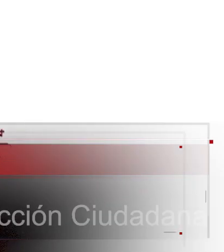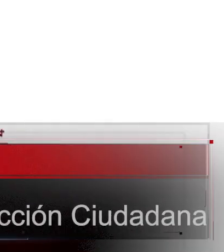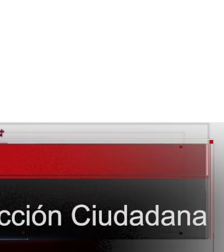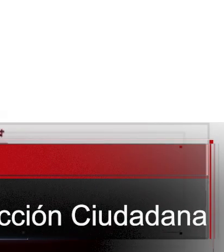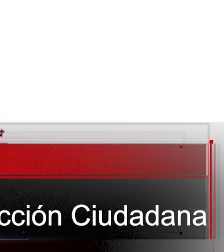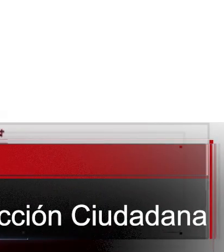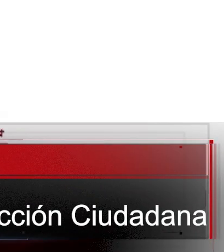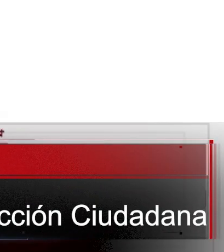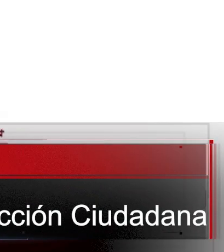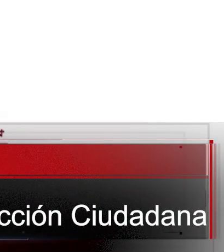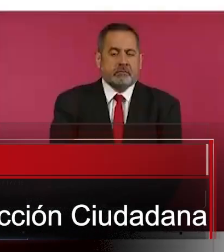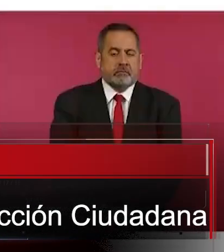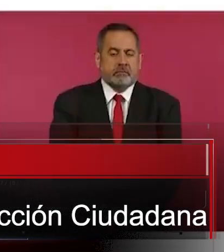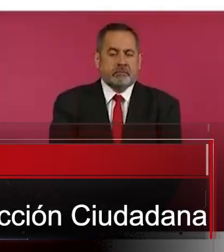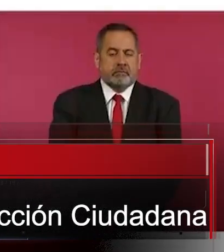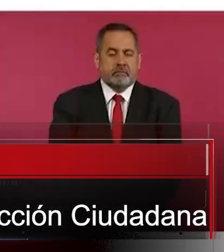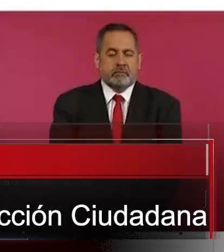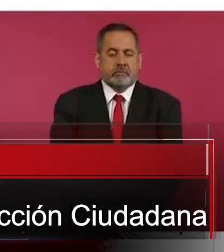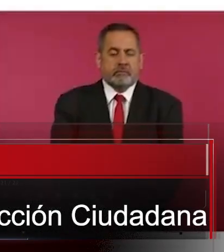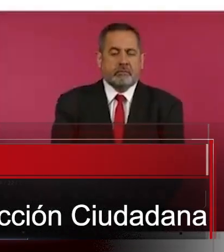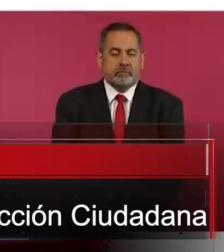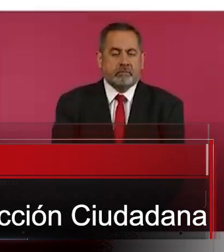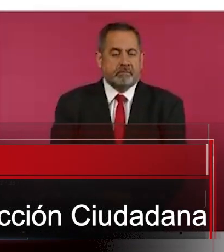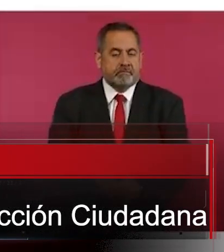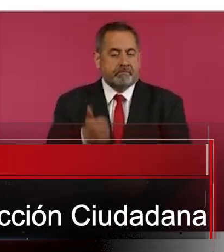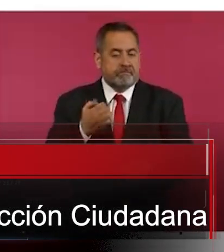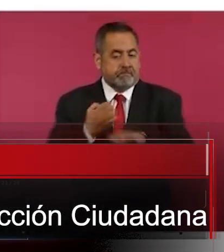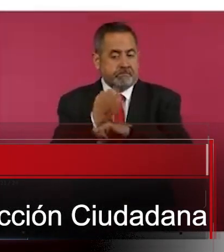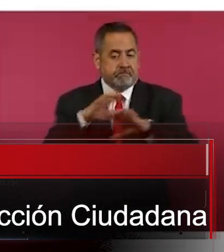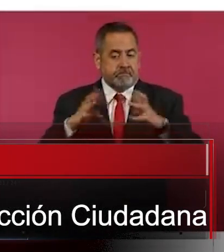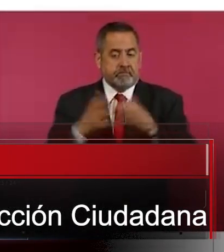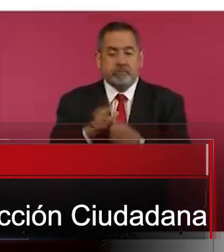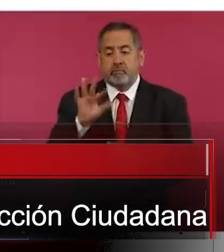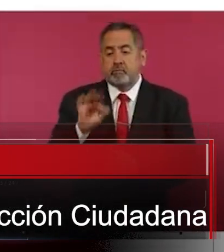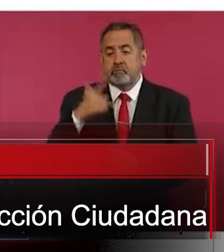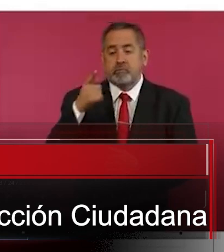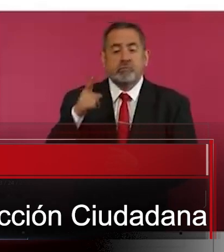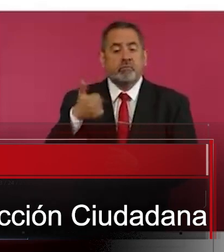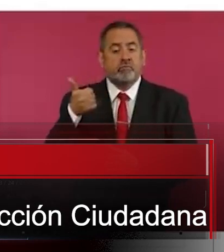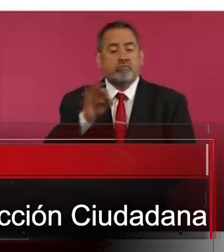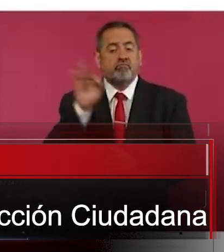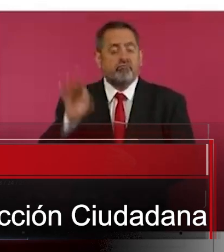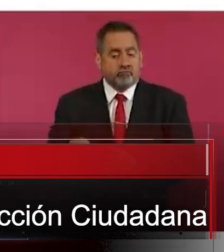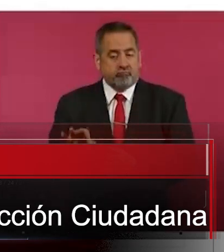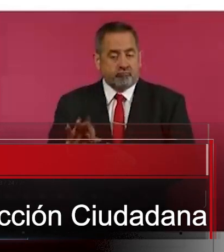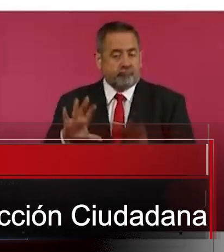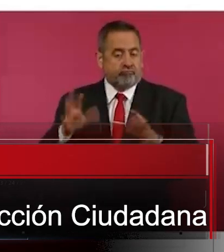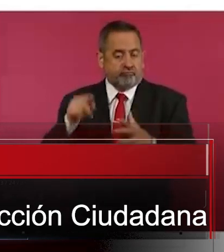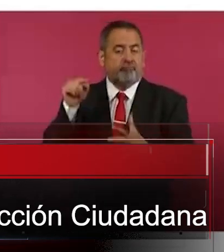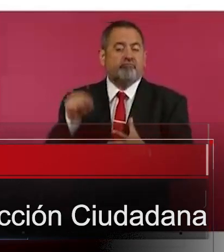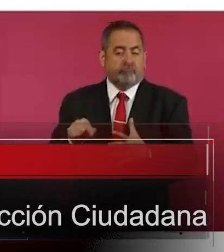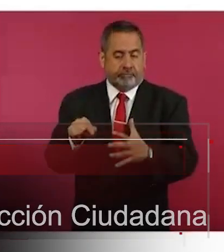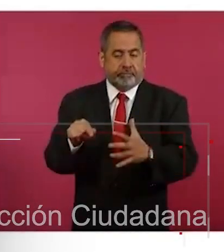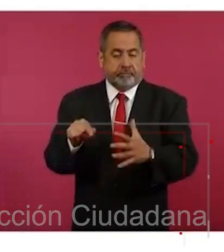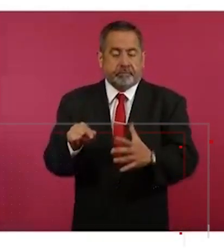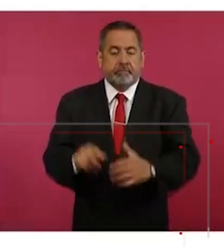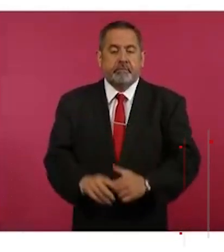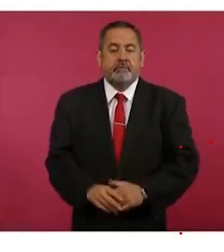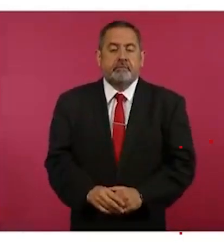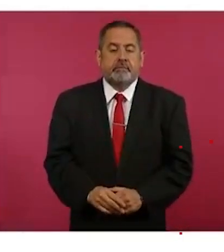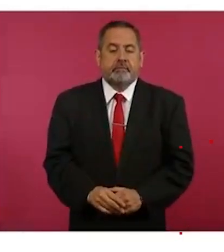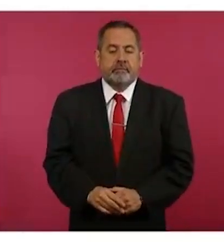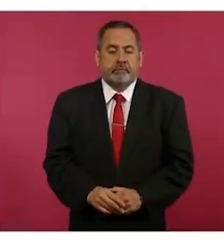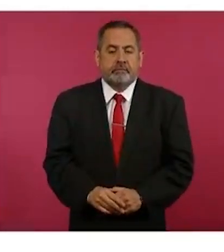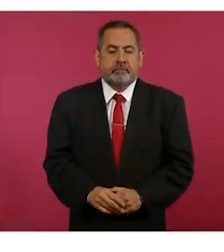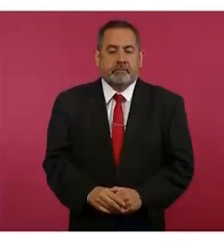estad se concentran el 47.6 por y eh adelante